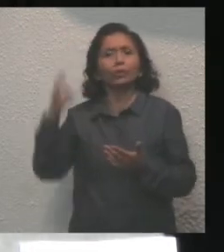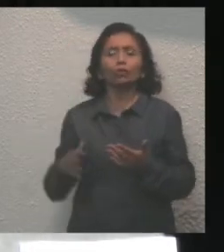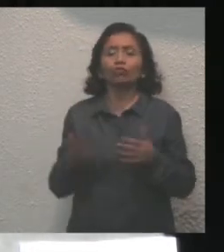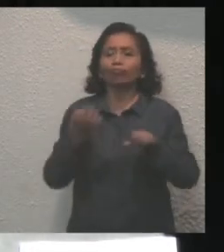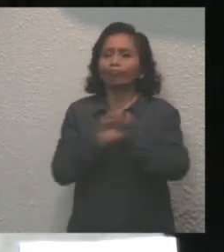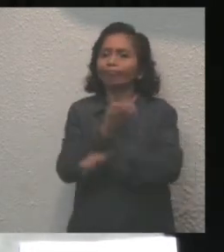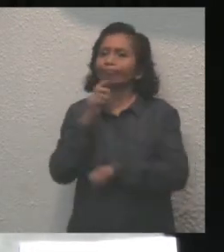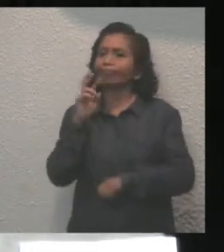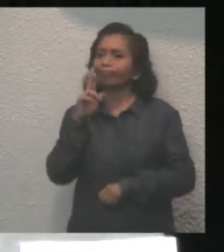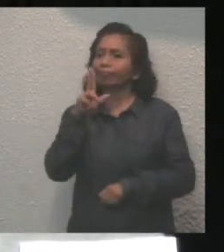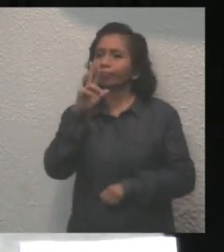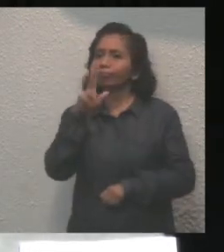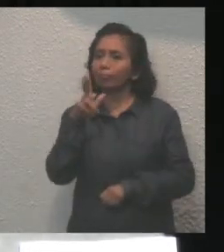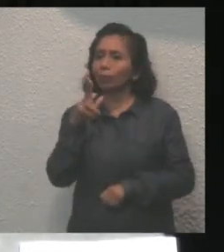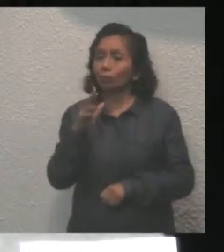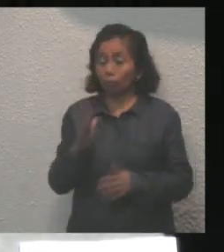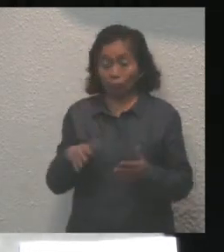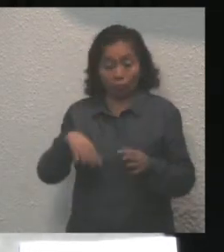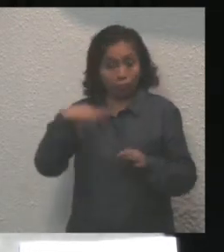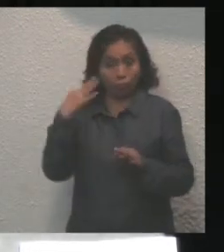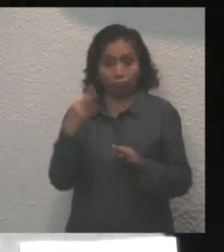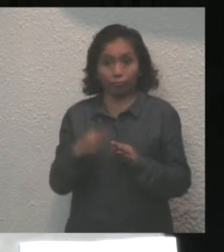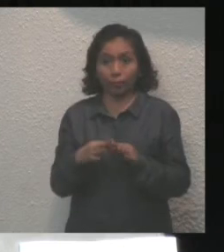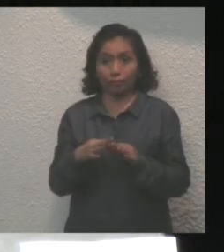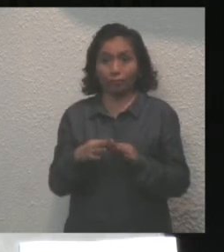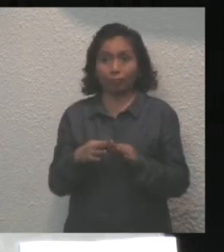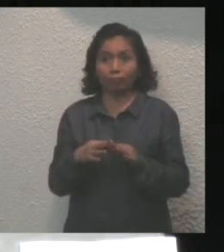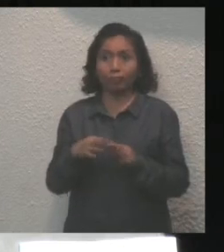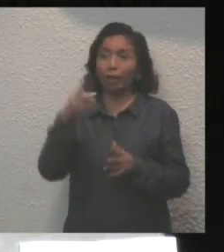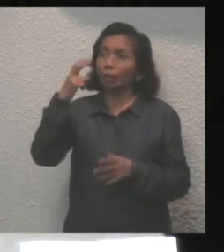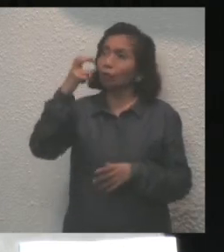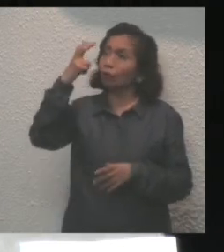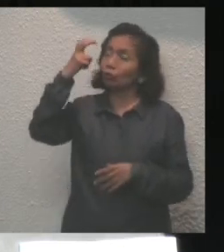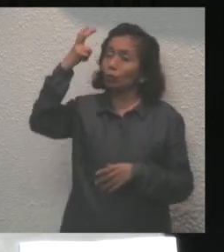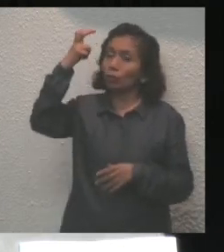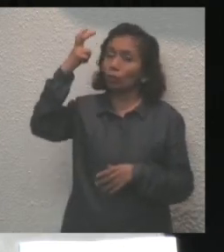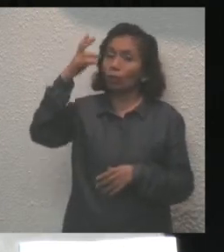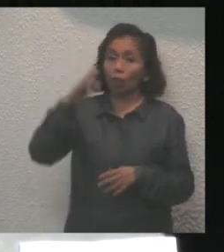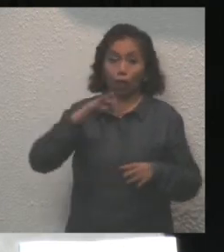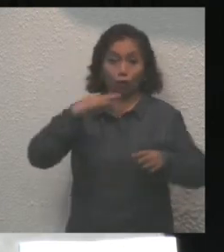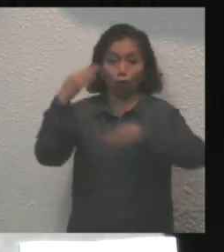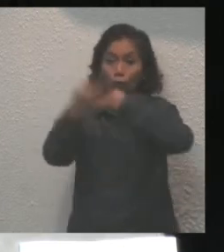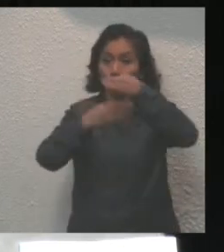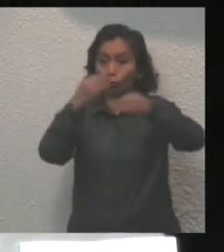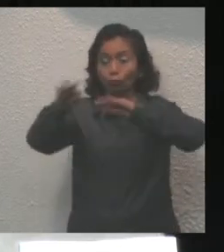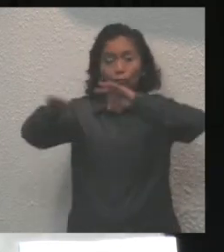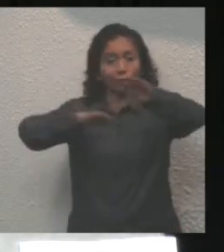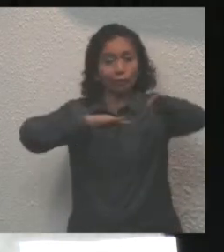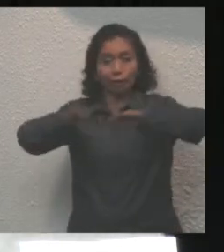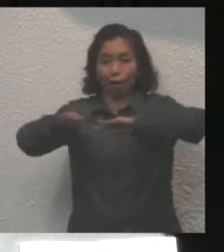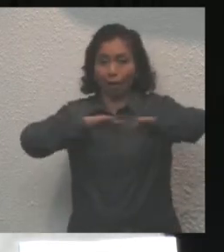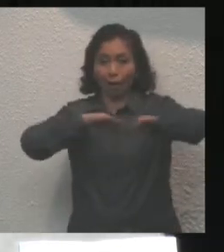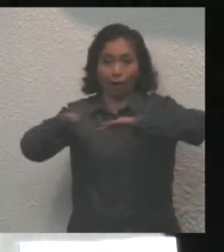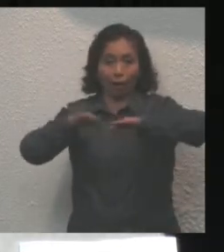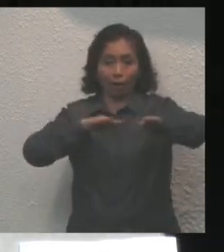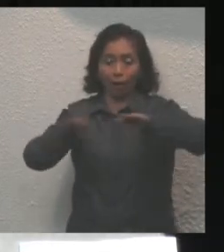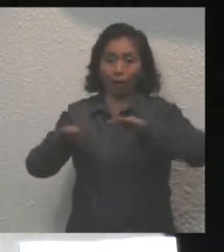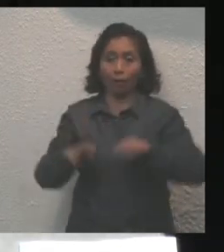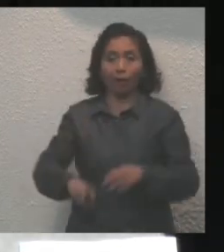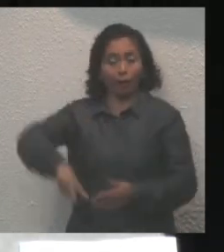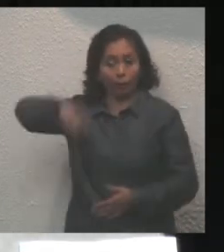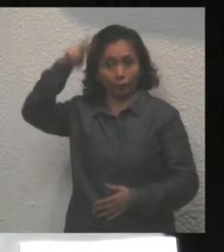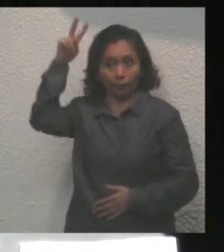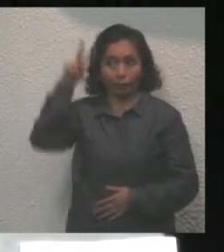estado materializó el sueño por el que debemos trabajar arduamente para hacerlo